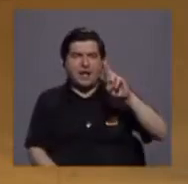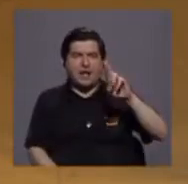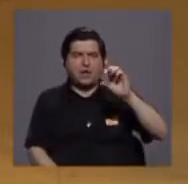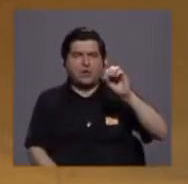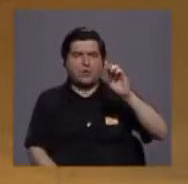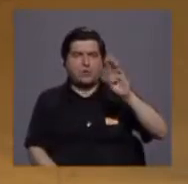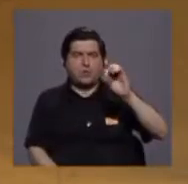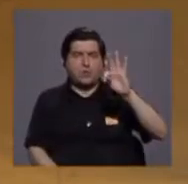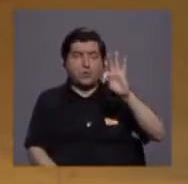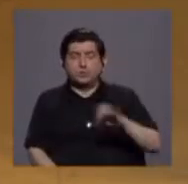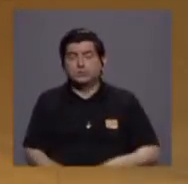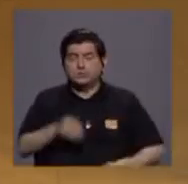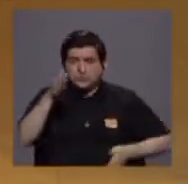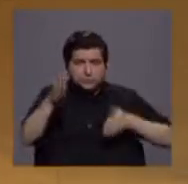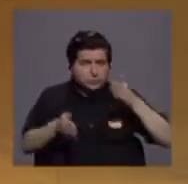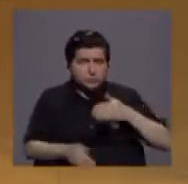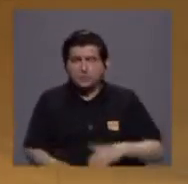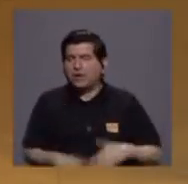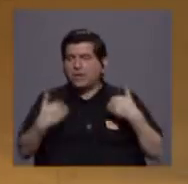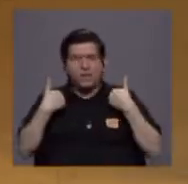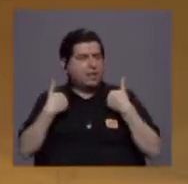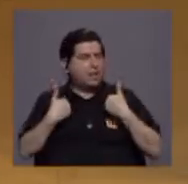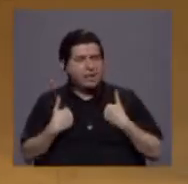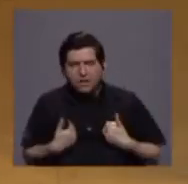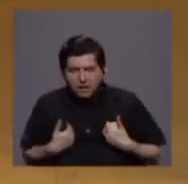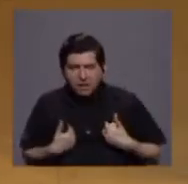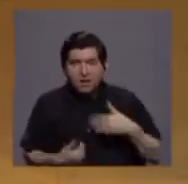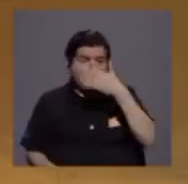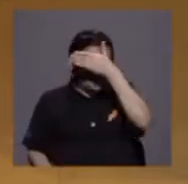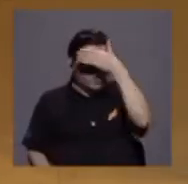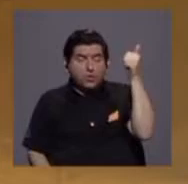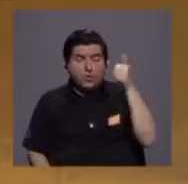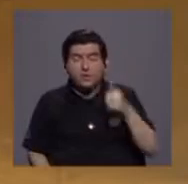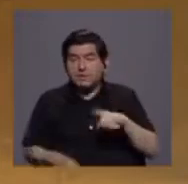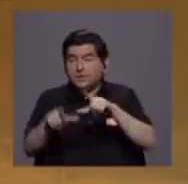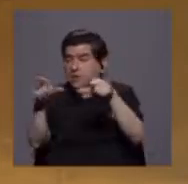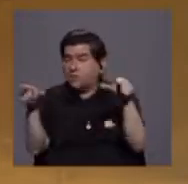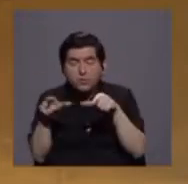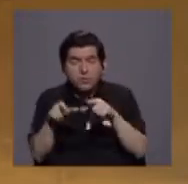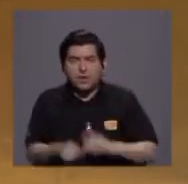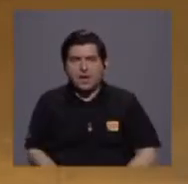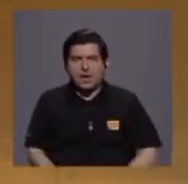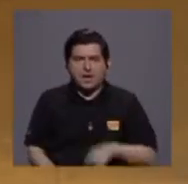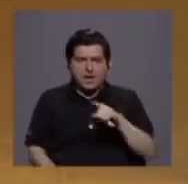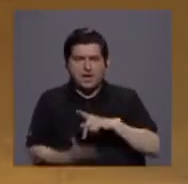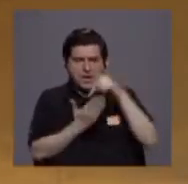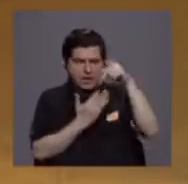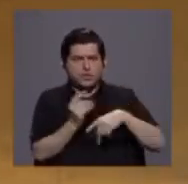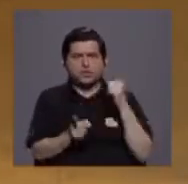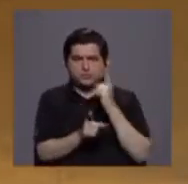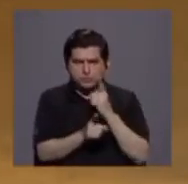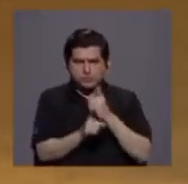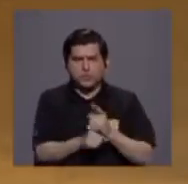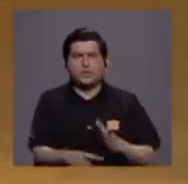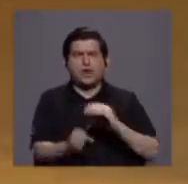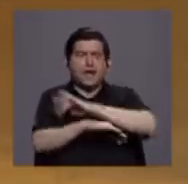se cansan y ni olvidan una esquina, sino que con la programación correcta hacen todo lo que deben